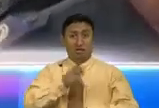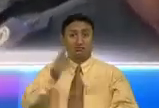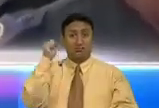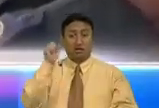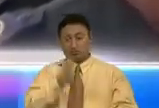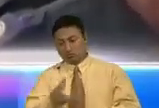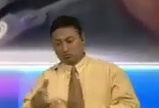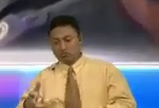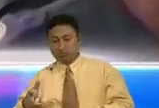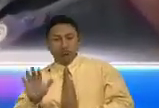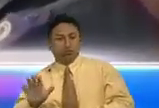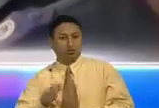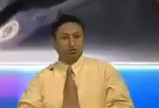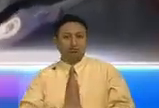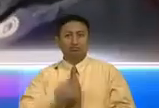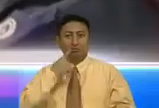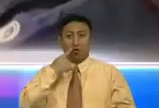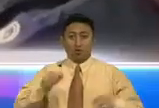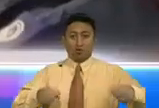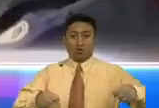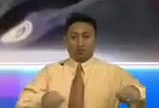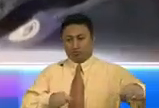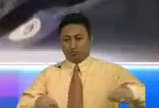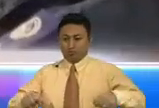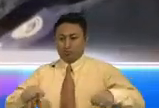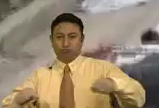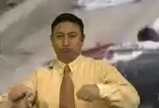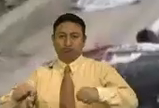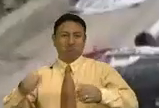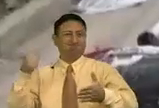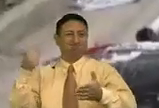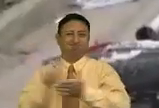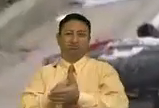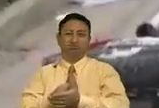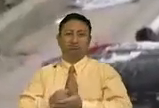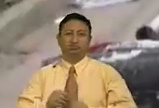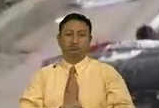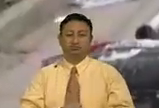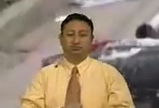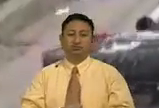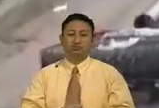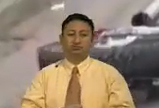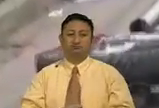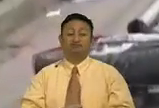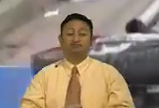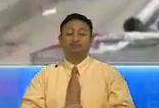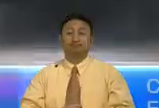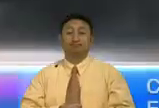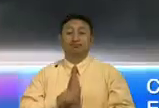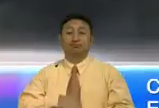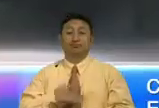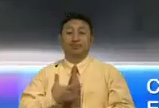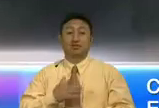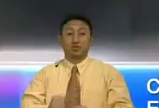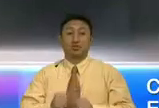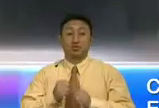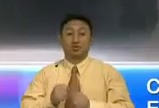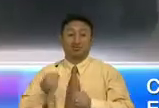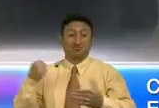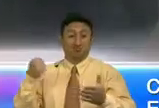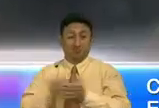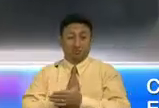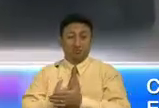viene la motocicleta con dirección a Checa, se impacta en la parte posterior. Producto del violento estrellamiento y sumado a ello el golpe contra la acera de la carretera, el